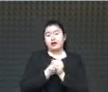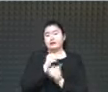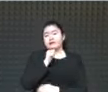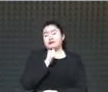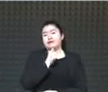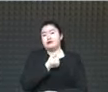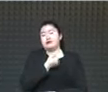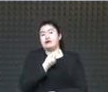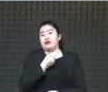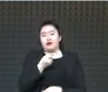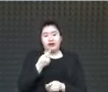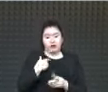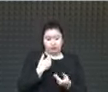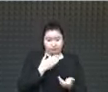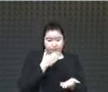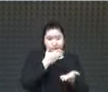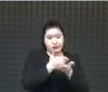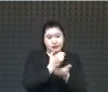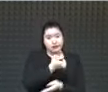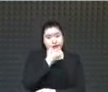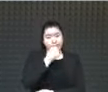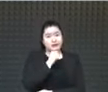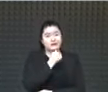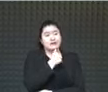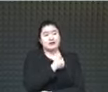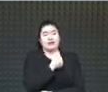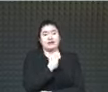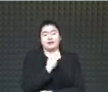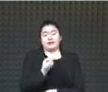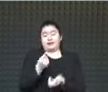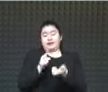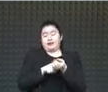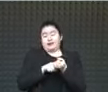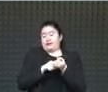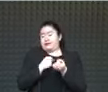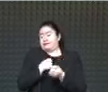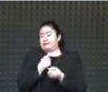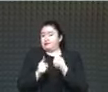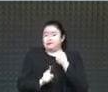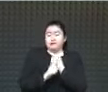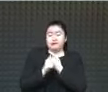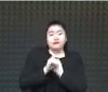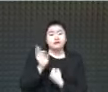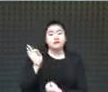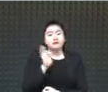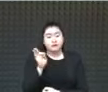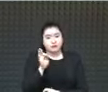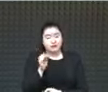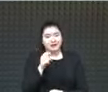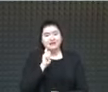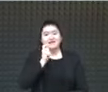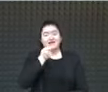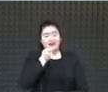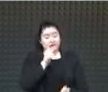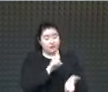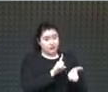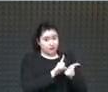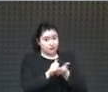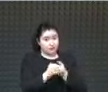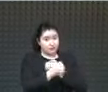es el derecho a la salud, es el derecho a la educación también. Entonces, pues hay adolescentes